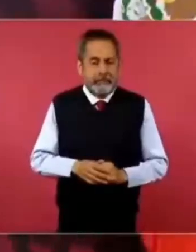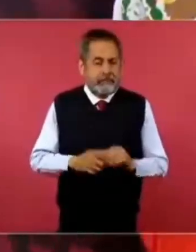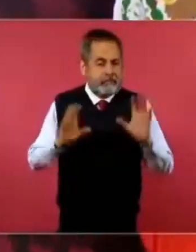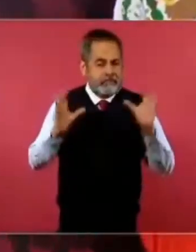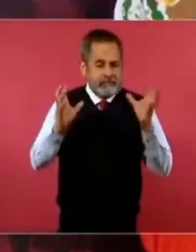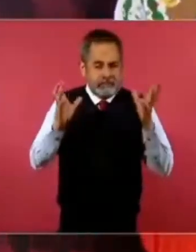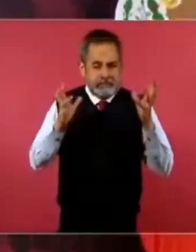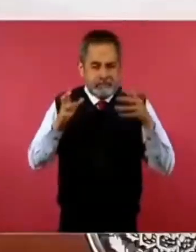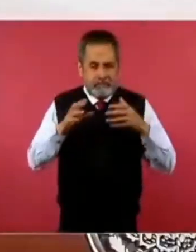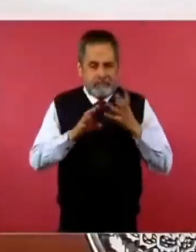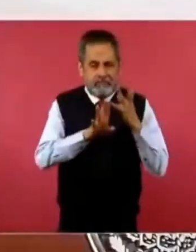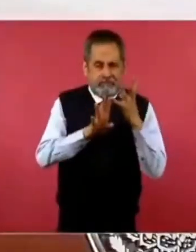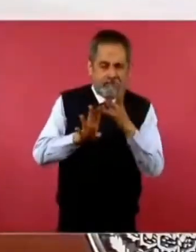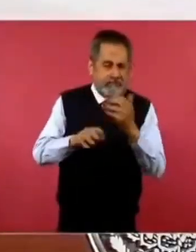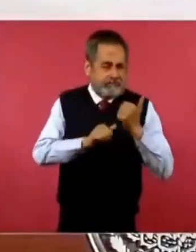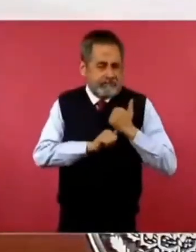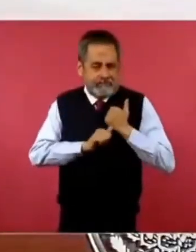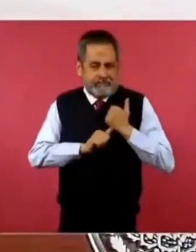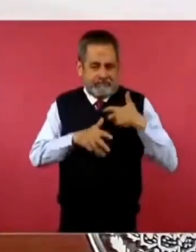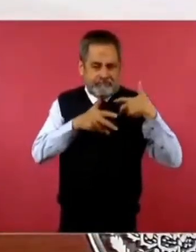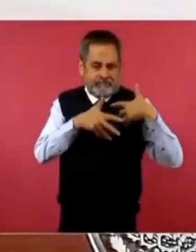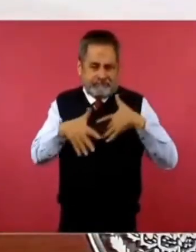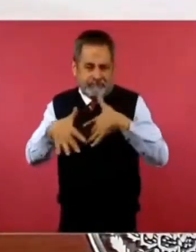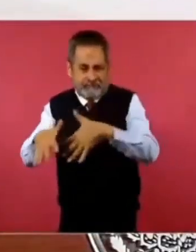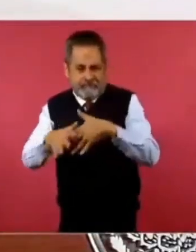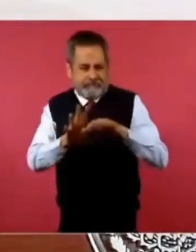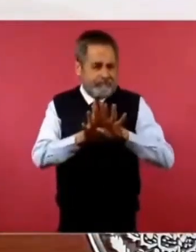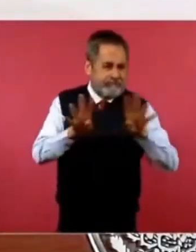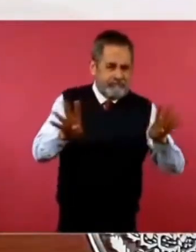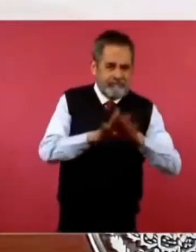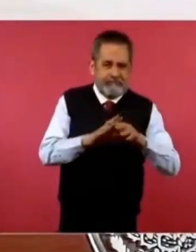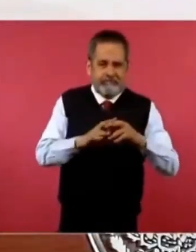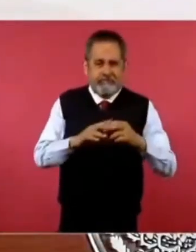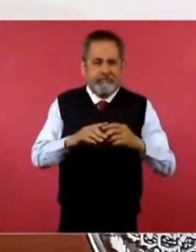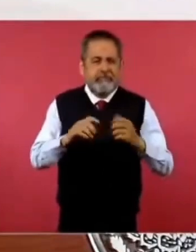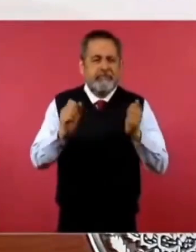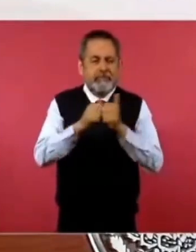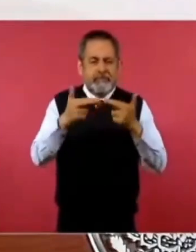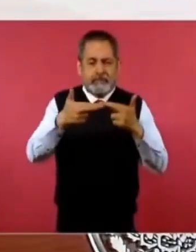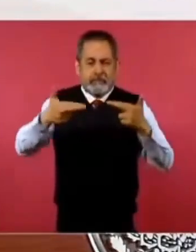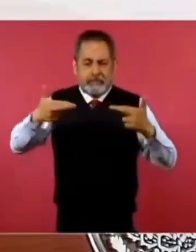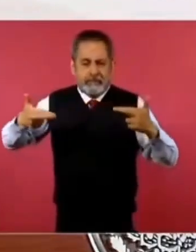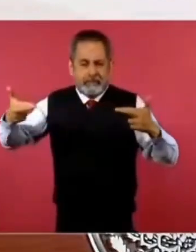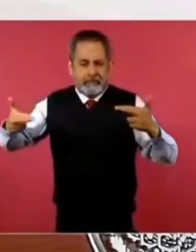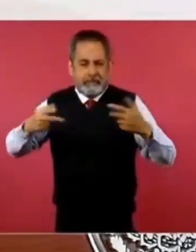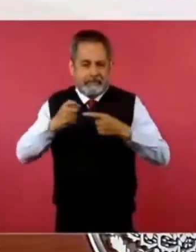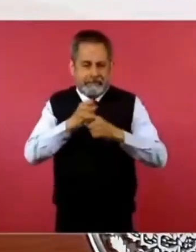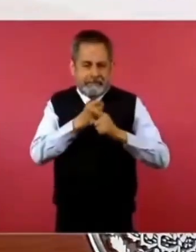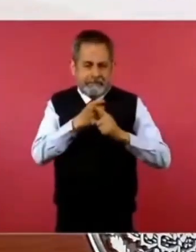desplazamientos de tropas y las alambradas,